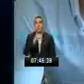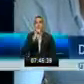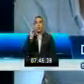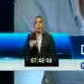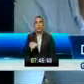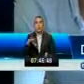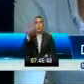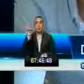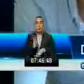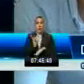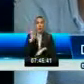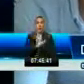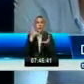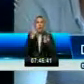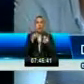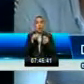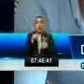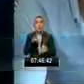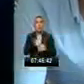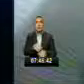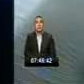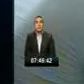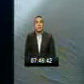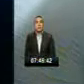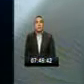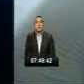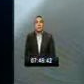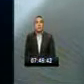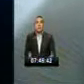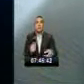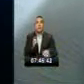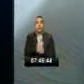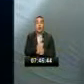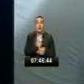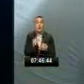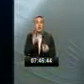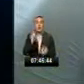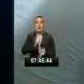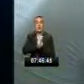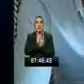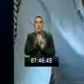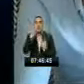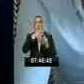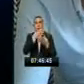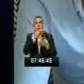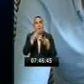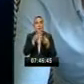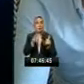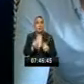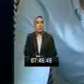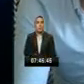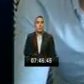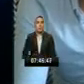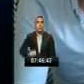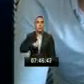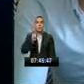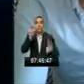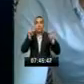300% en un contexto pre-COVID y el contexto COVID. Llevándolos a ejecutar cambios y mejoras. Removimos la firma